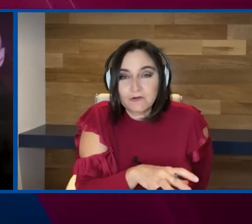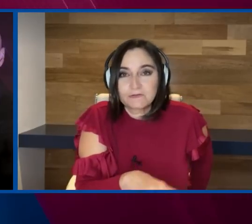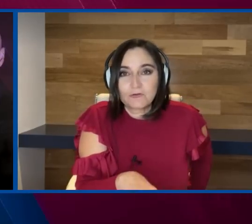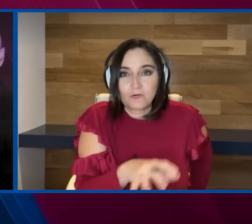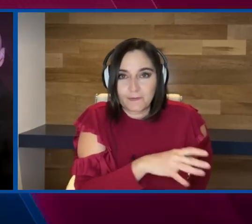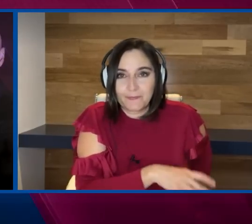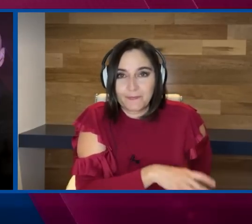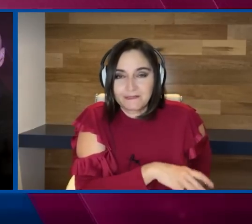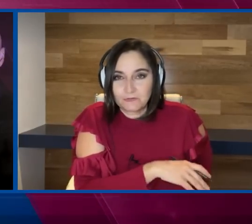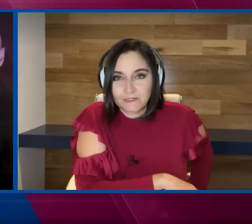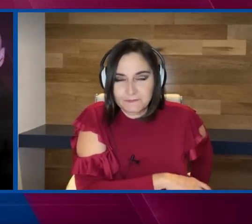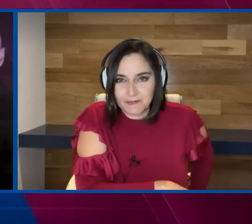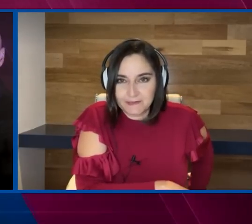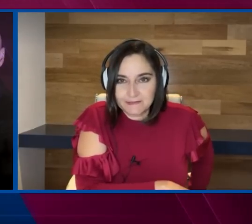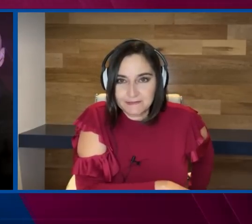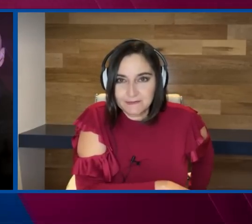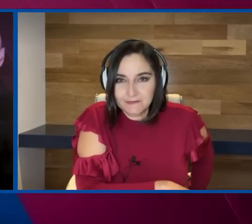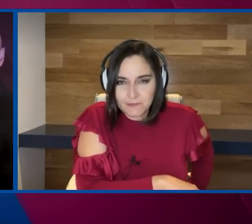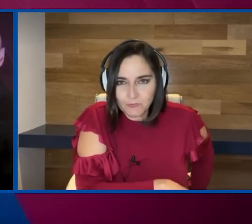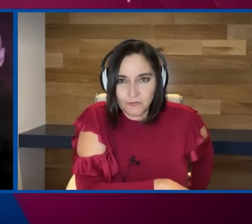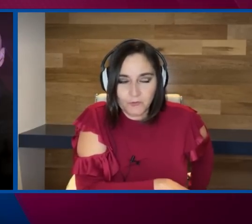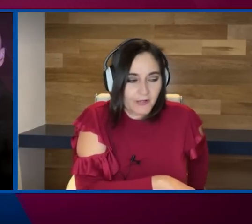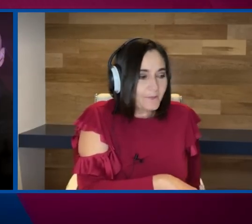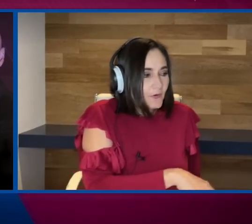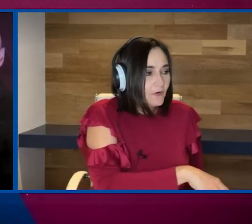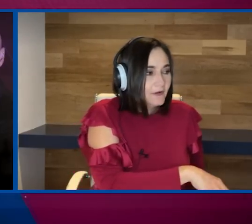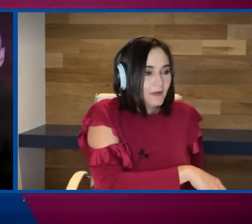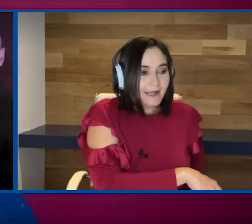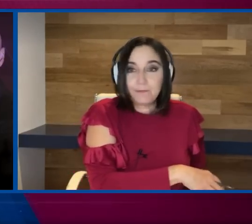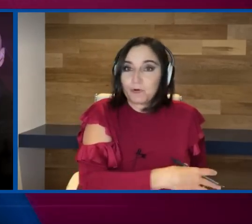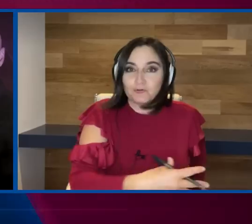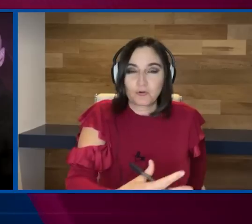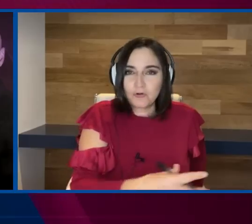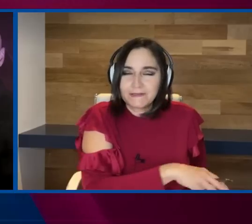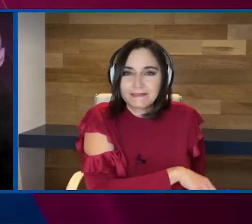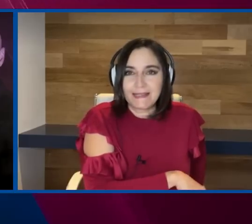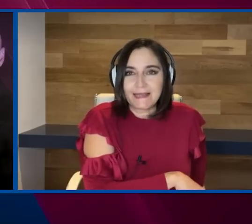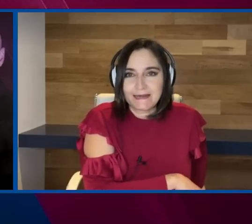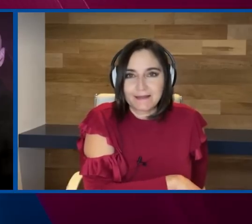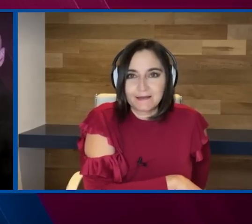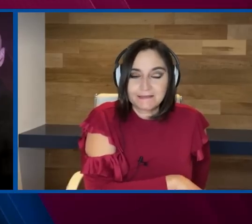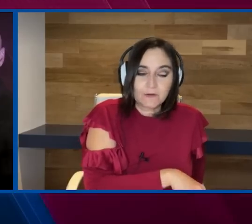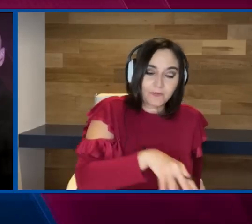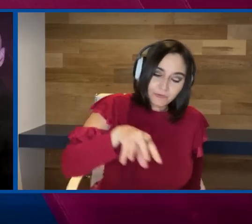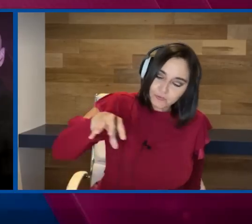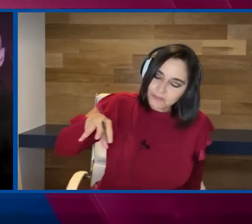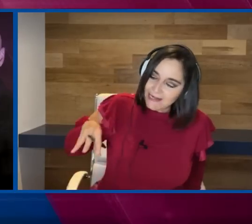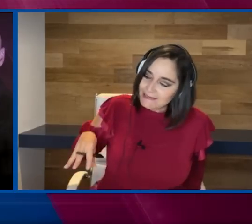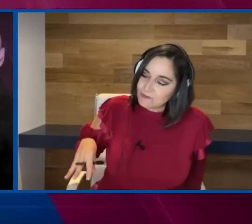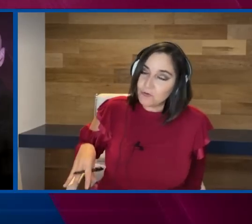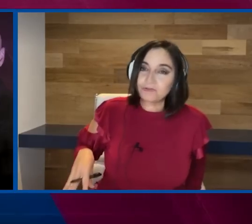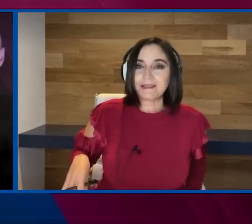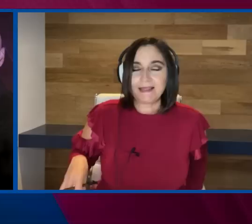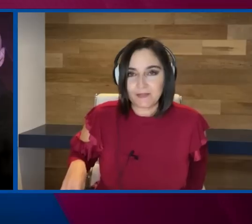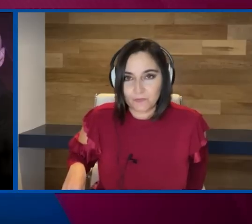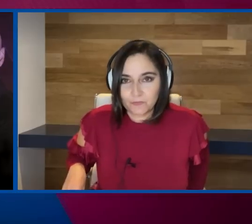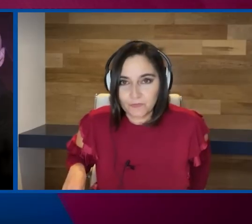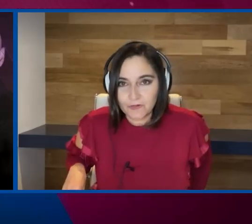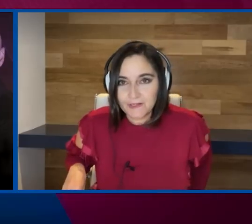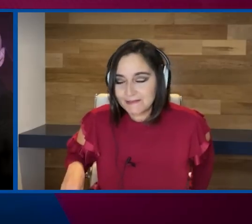en contraste con esto, lo que pasa en otras partes del mundo. Por ejemplo, el protocolo que se sigue en Canadá es que cuando tú sales